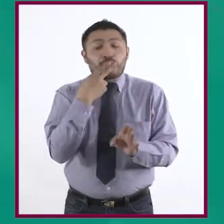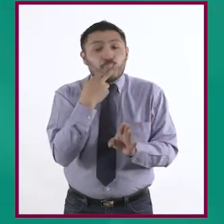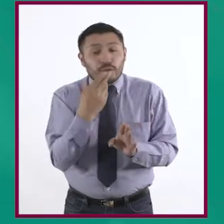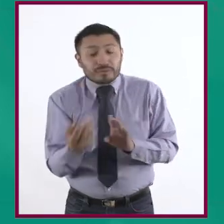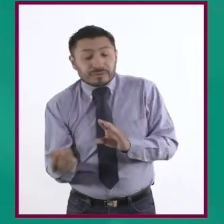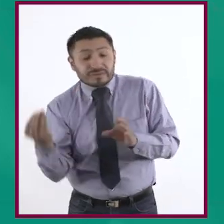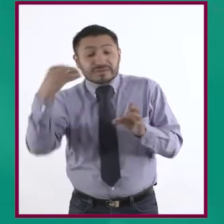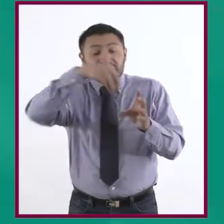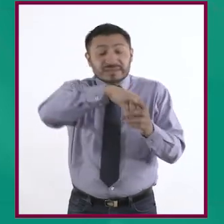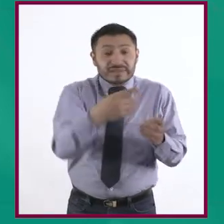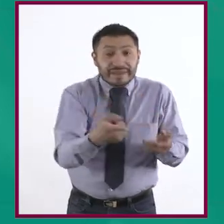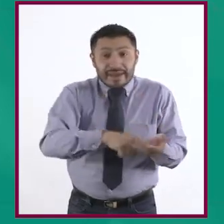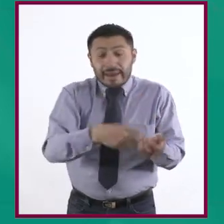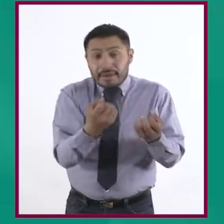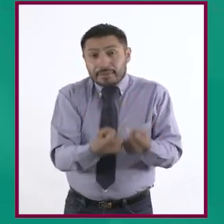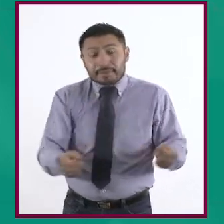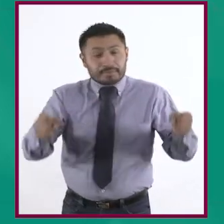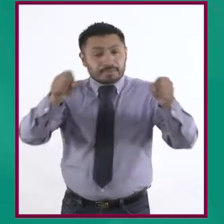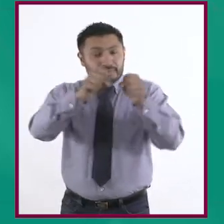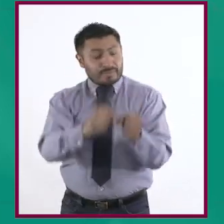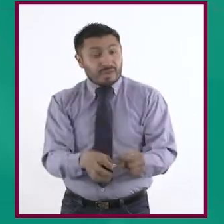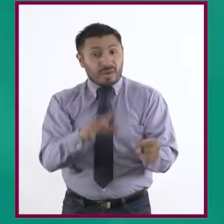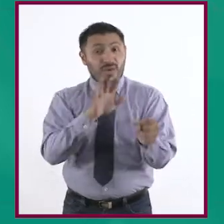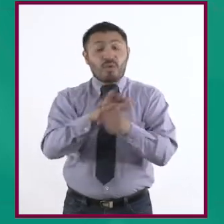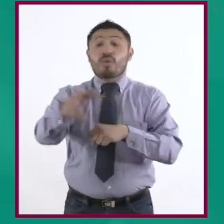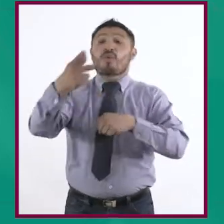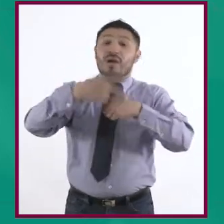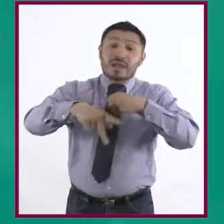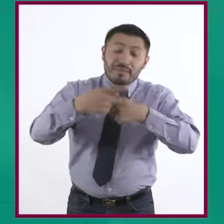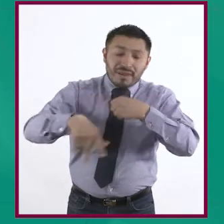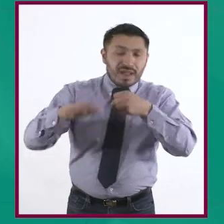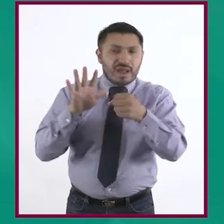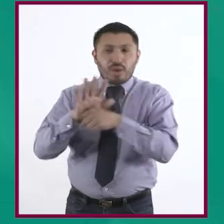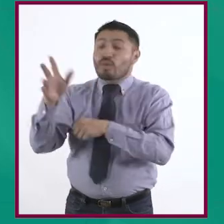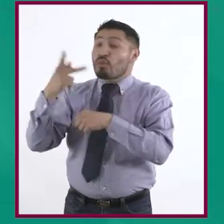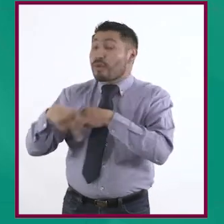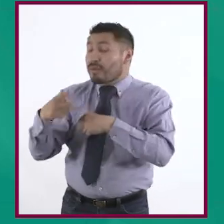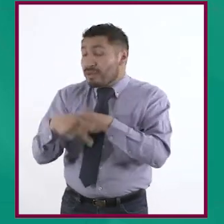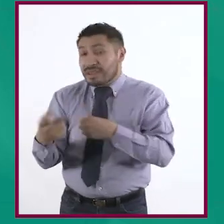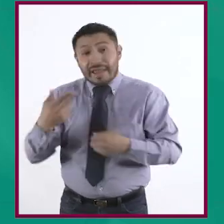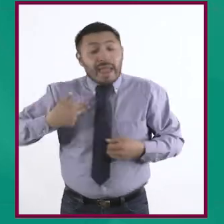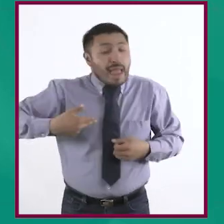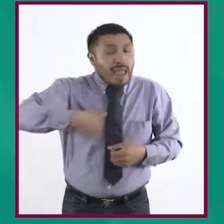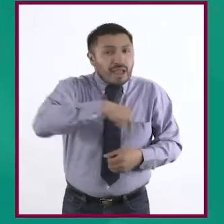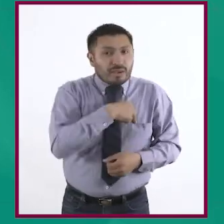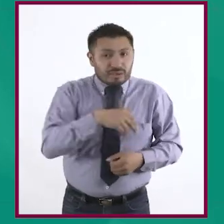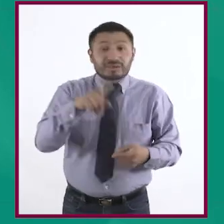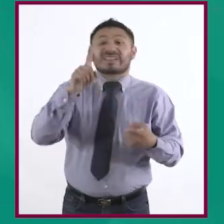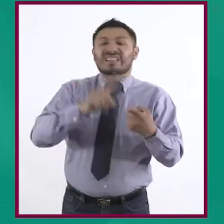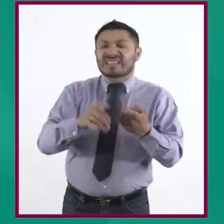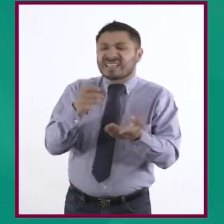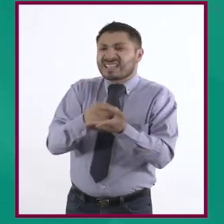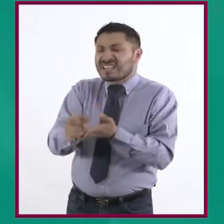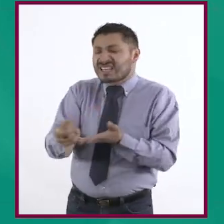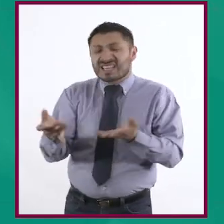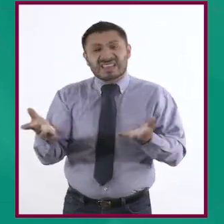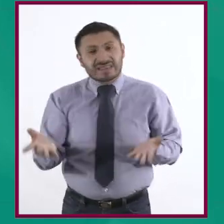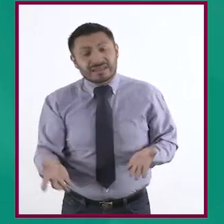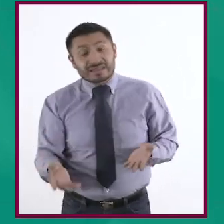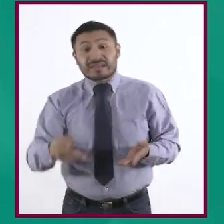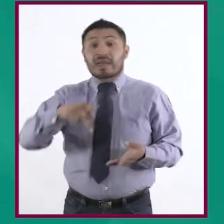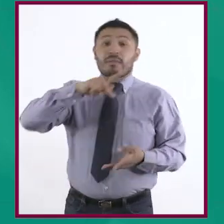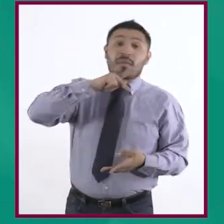lo social, ¿no? ¿Cuáles van a ser los riesgos en los que vamos a estar? ¿Quién tiene que decidir? ¿Solo tiene que decidir